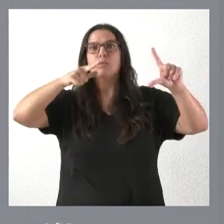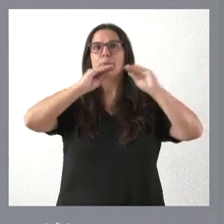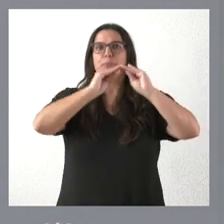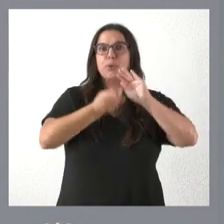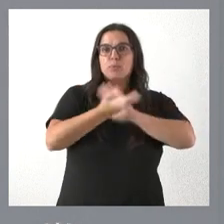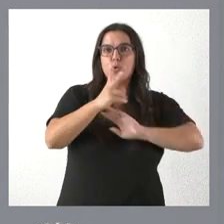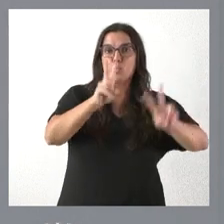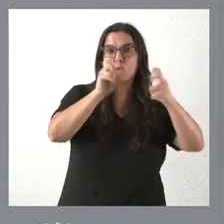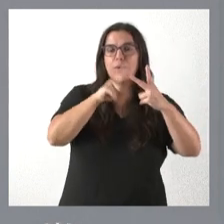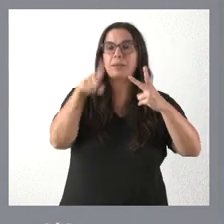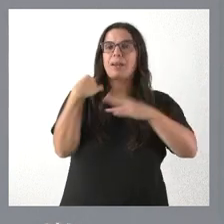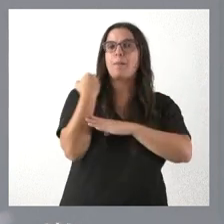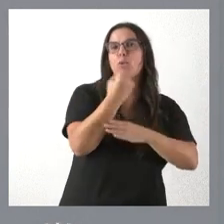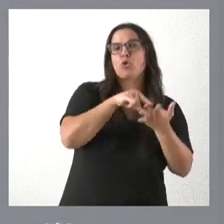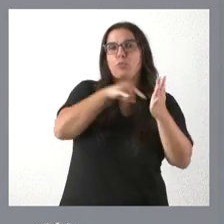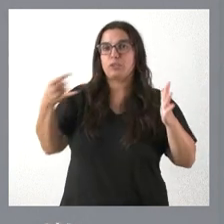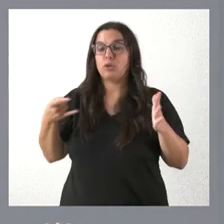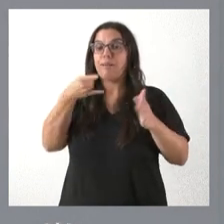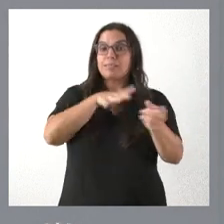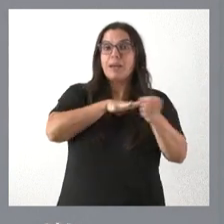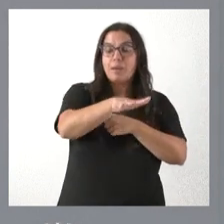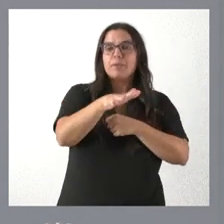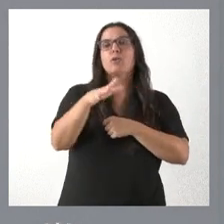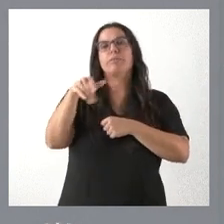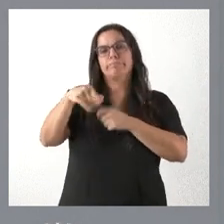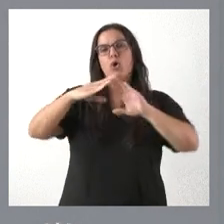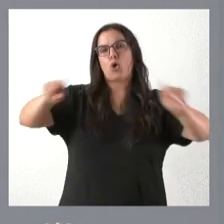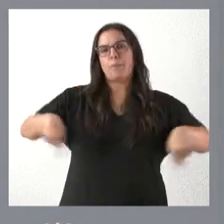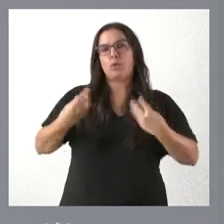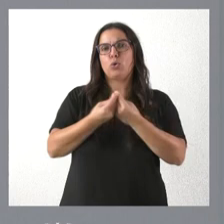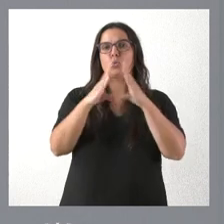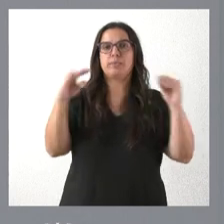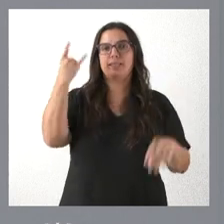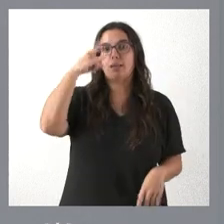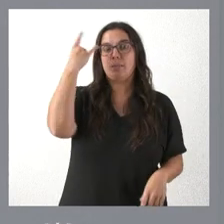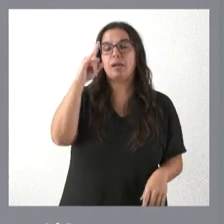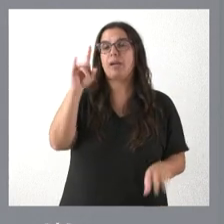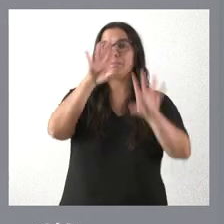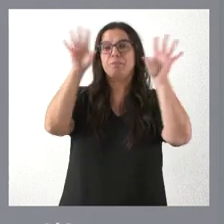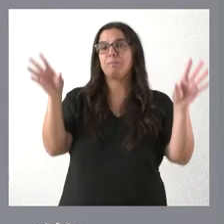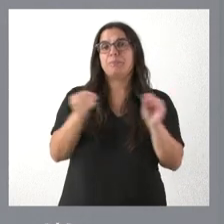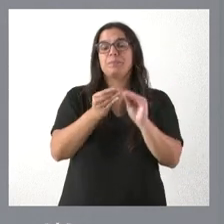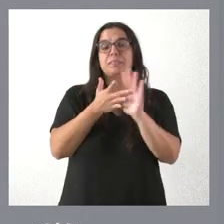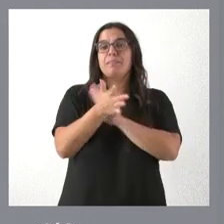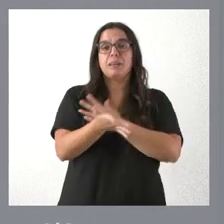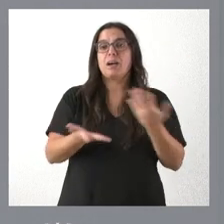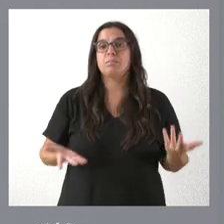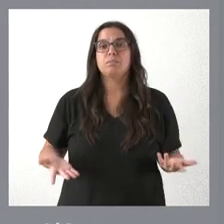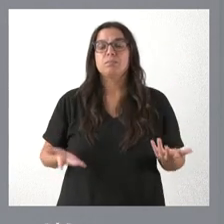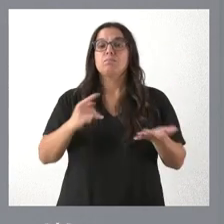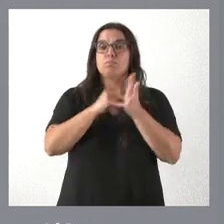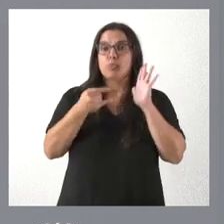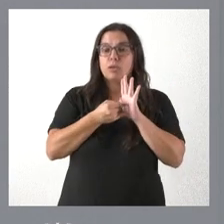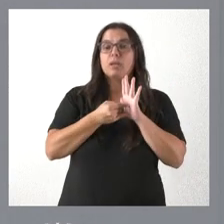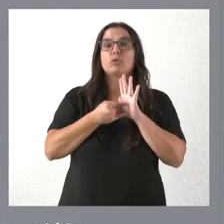Y en este ámbito se suscribe este convenio con la universidad de Salamanca En definitiva es un proyecto